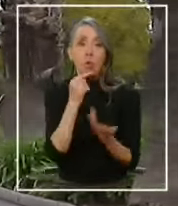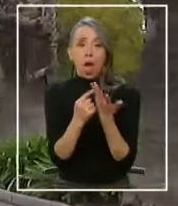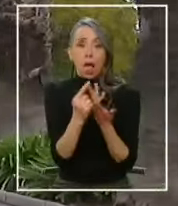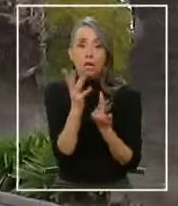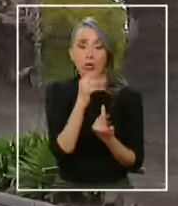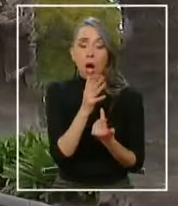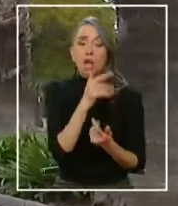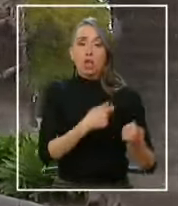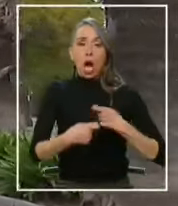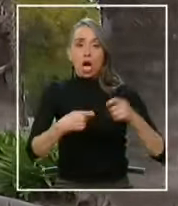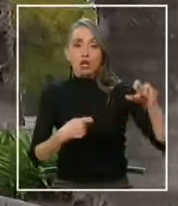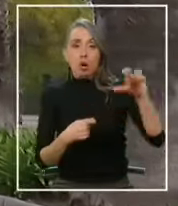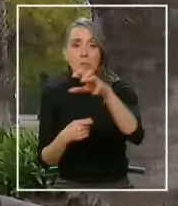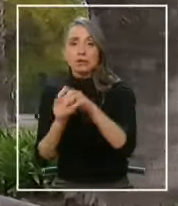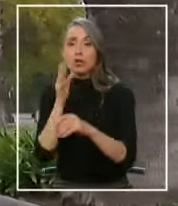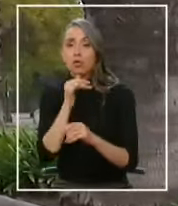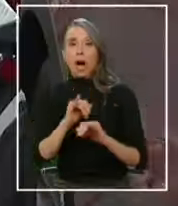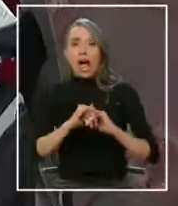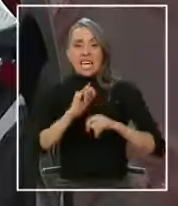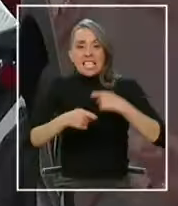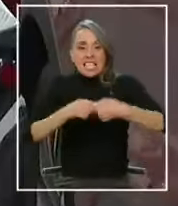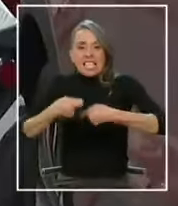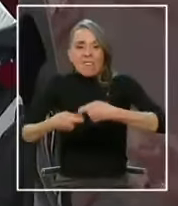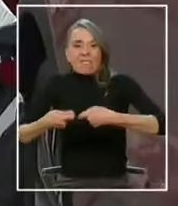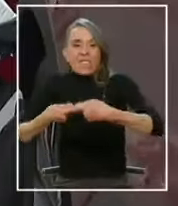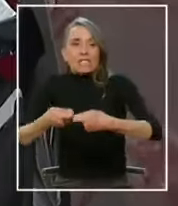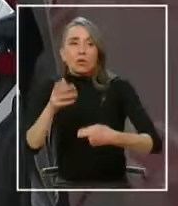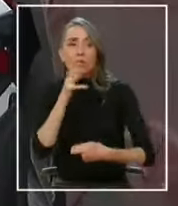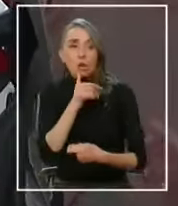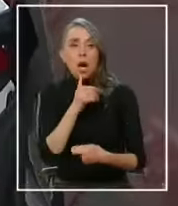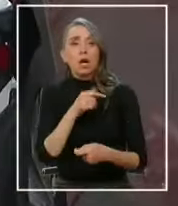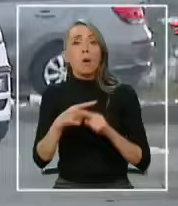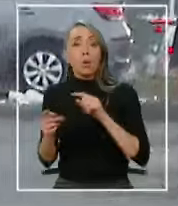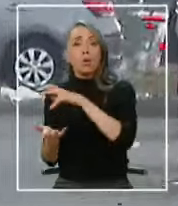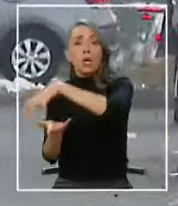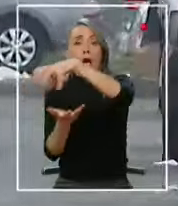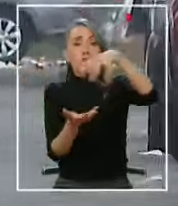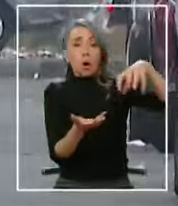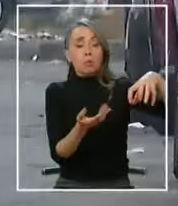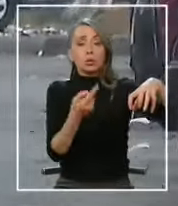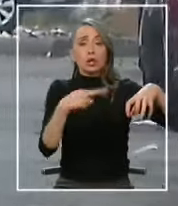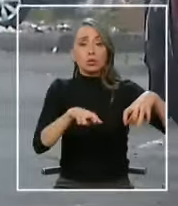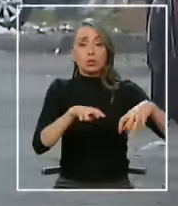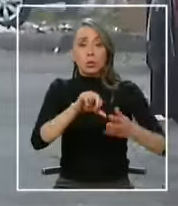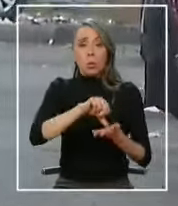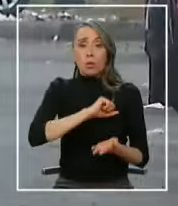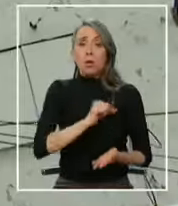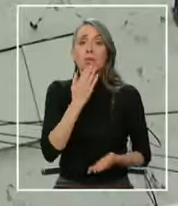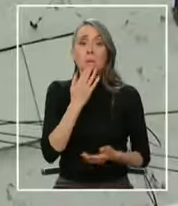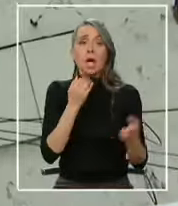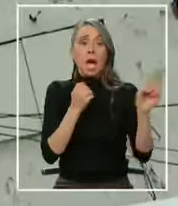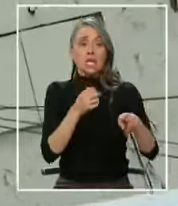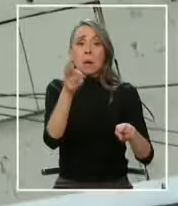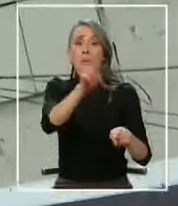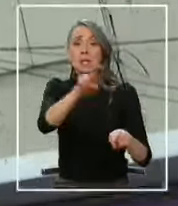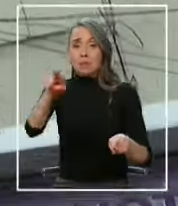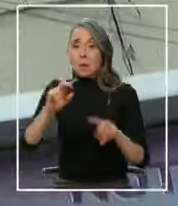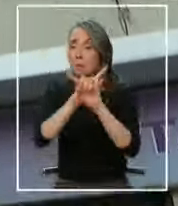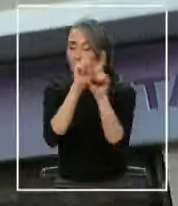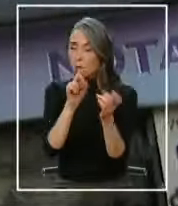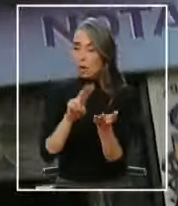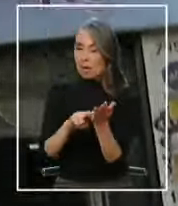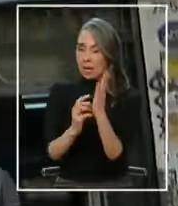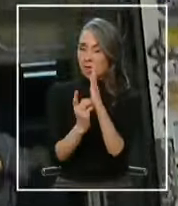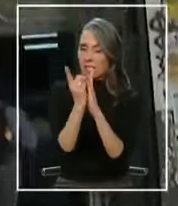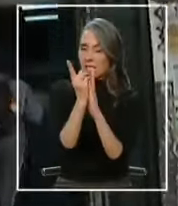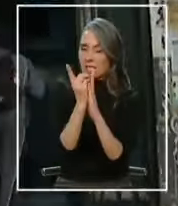infraestructura, comercio e inversión, una problemática que se repite en otras comunas de la zona sur de la capital. ¿Existe un real desarrollo urbano